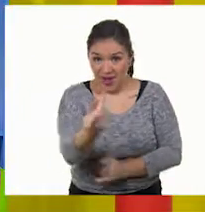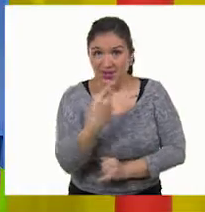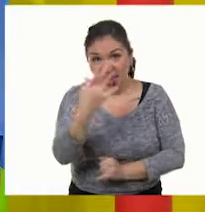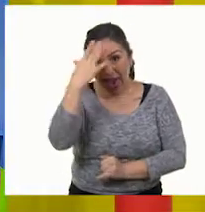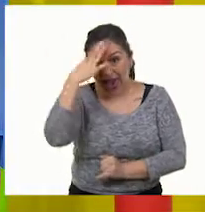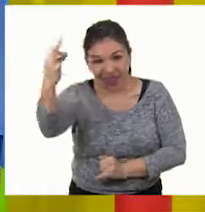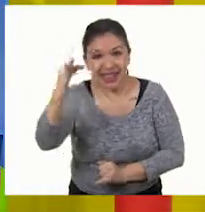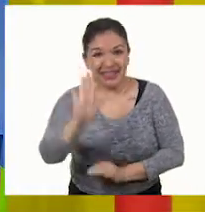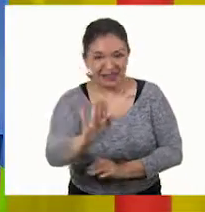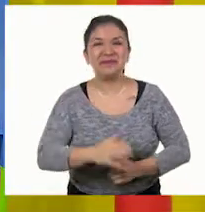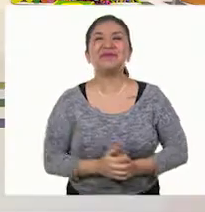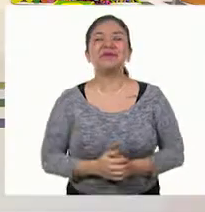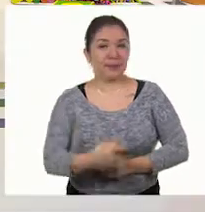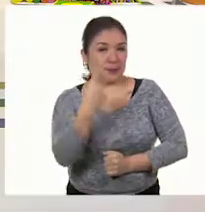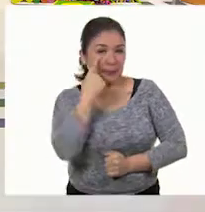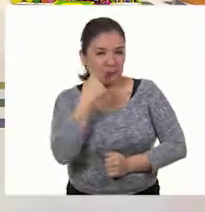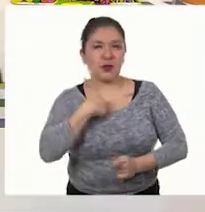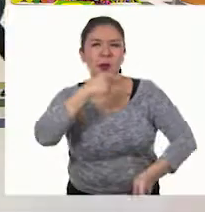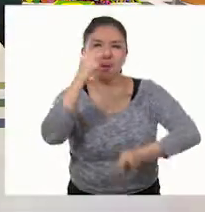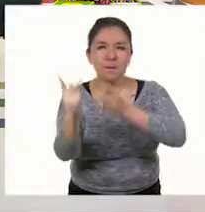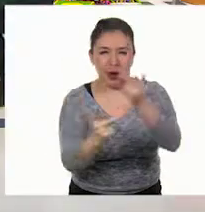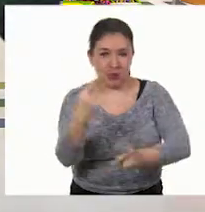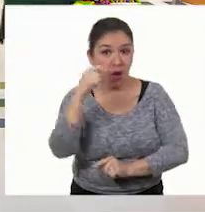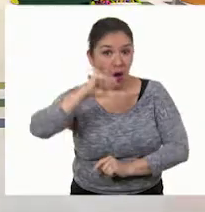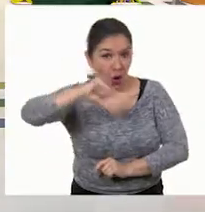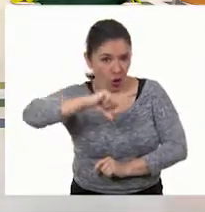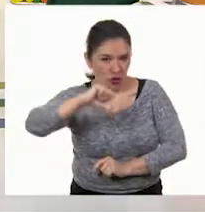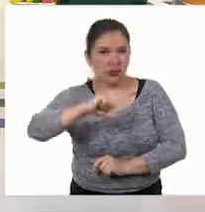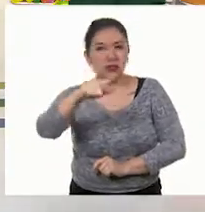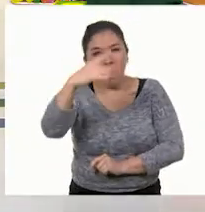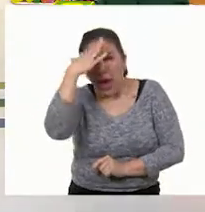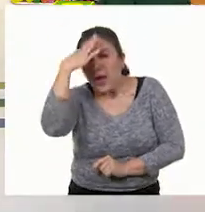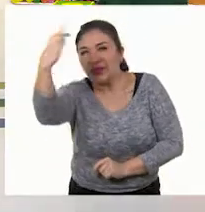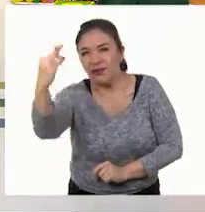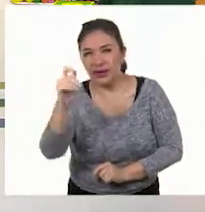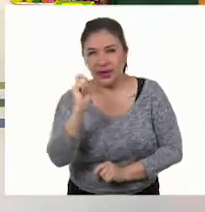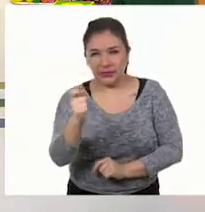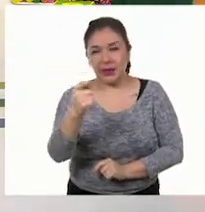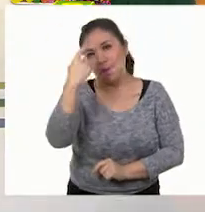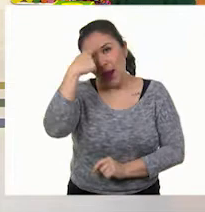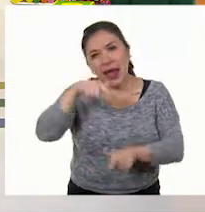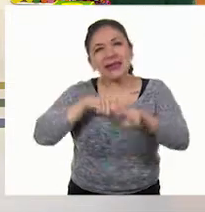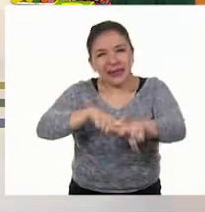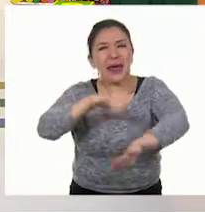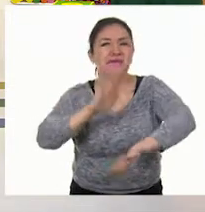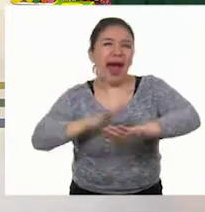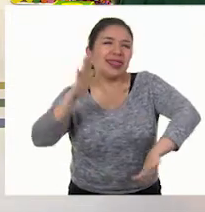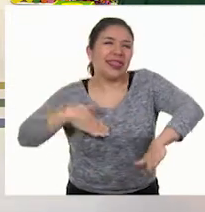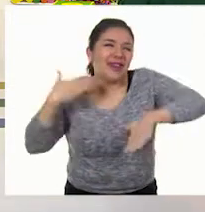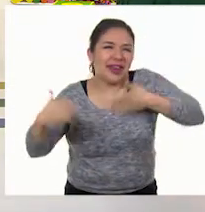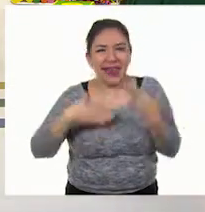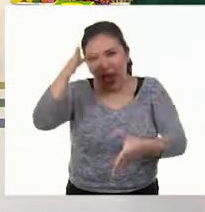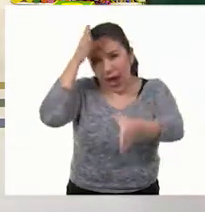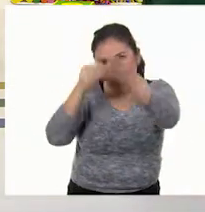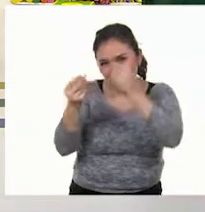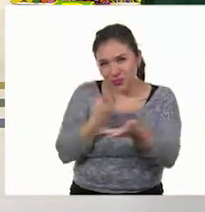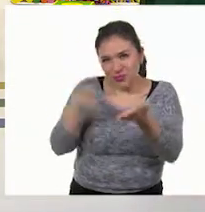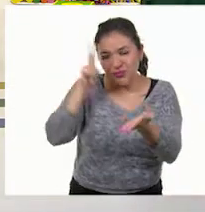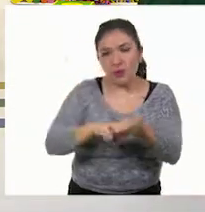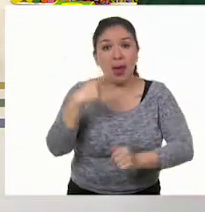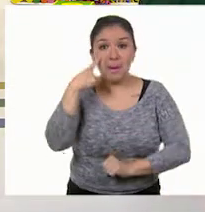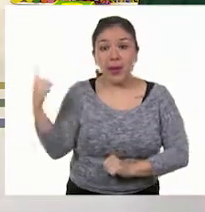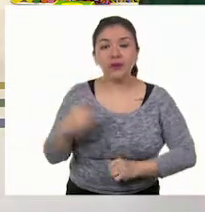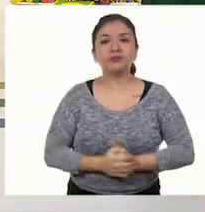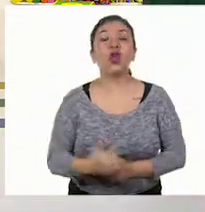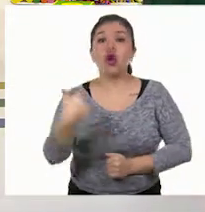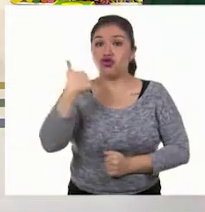Sí. Bueno, pues mira, la adivinanza que tengo para trabajar esto, para divertirnos también, es esta.